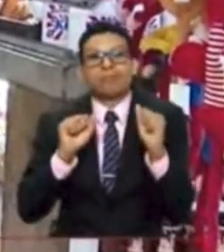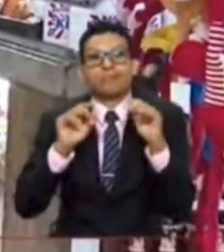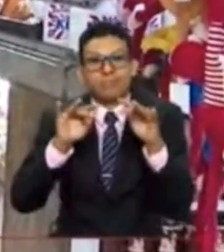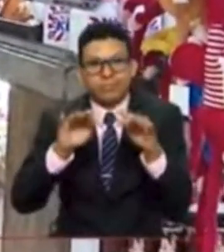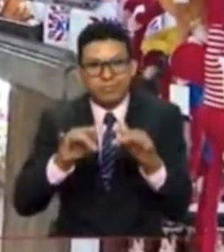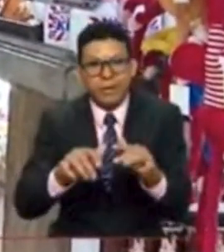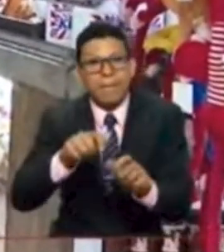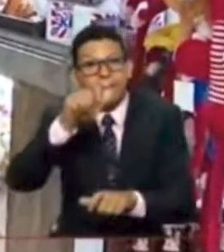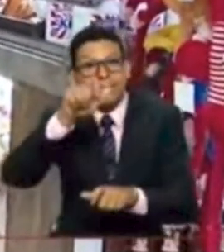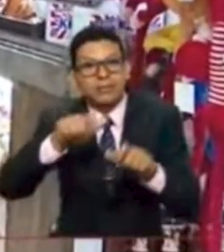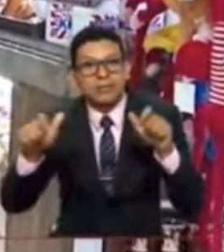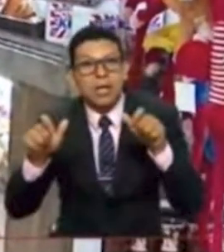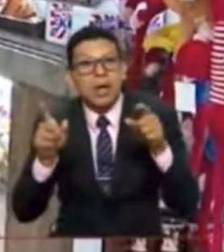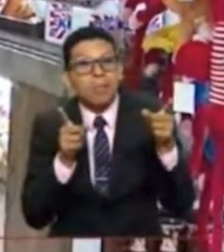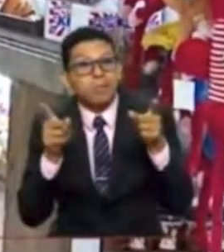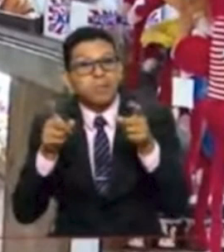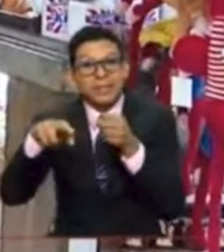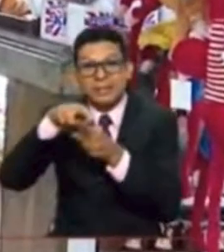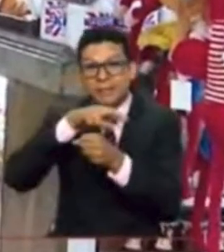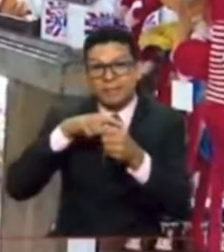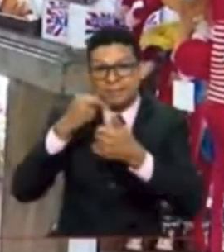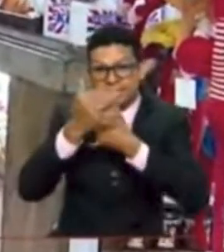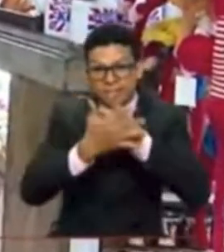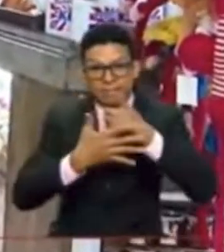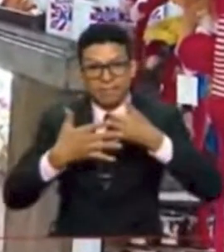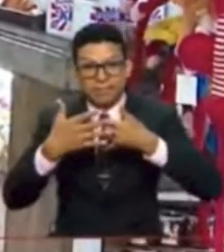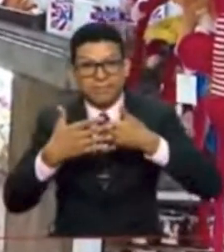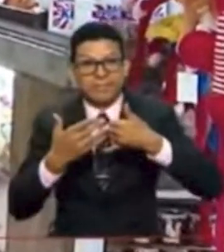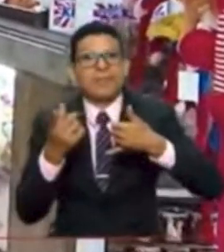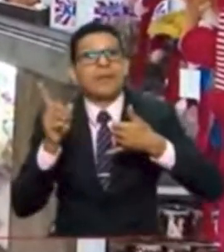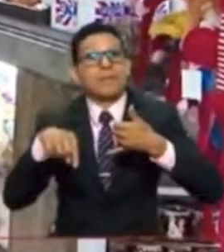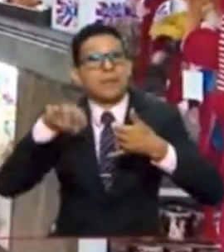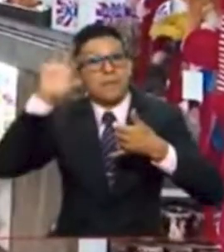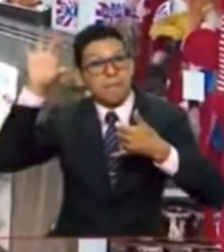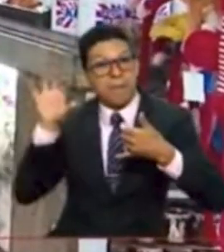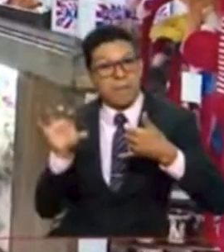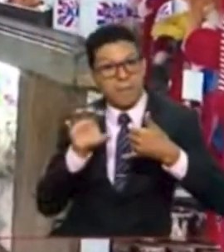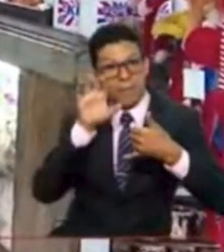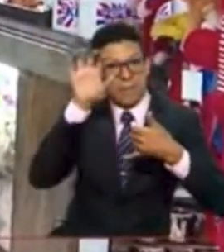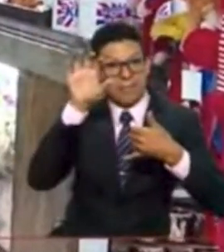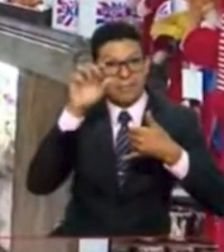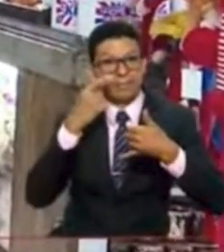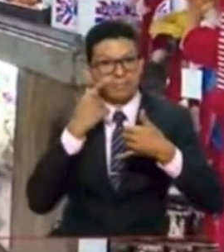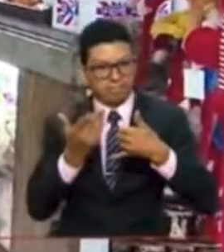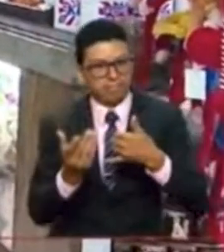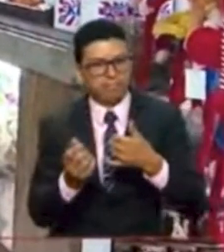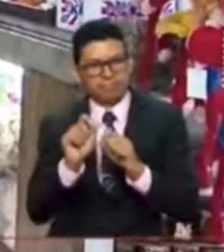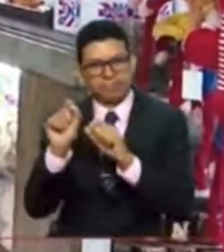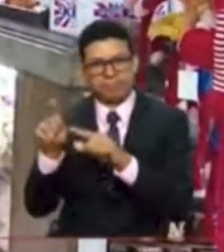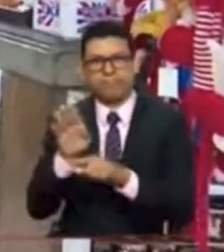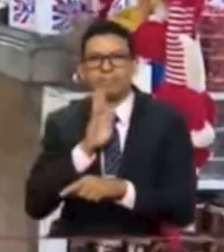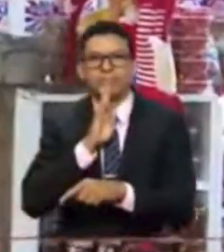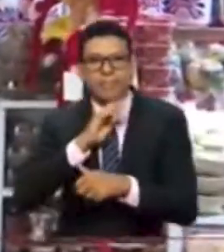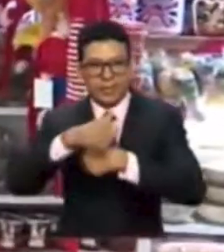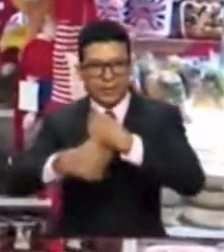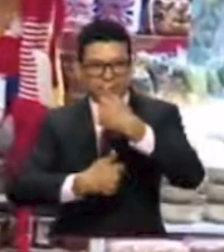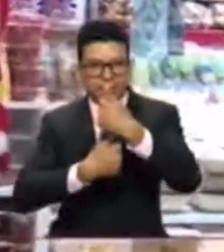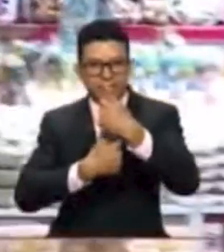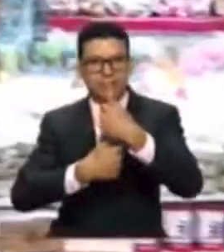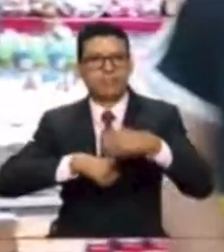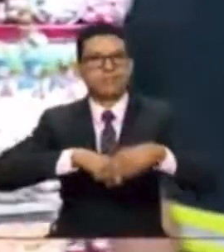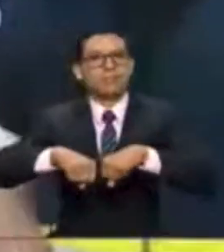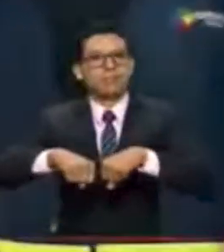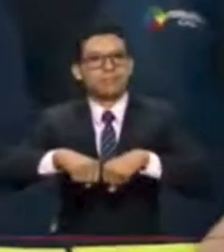lleguen pasajeros de diferentes regiones del país como del extranjero. Pero yo le traslado su pregunta al subgerente